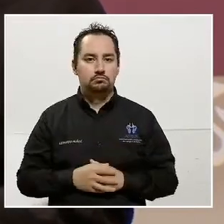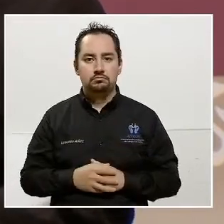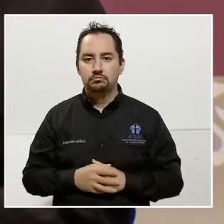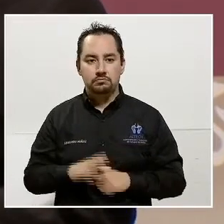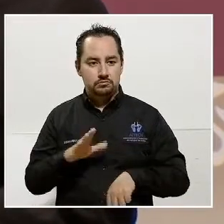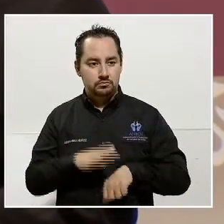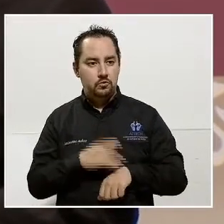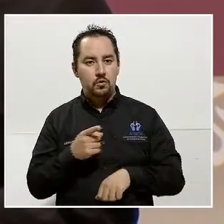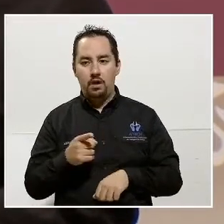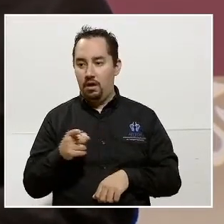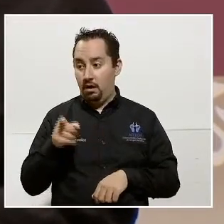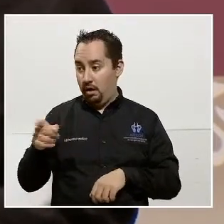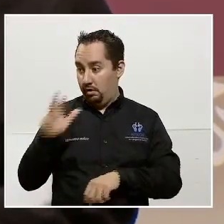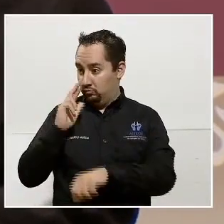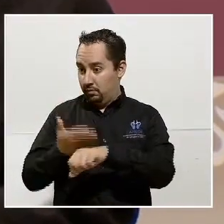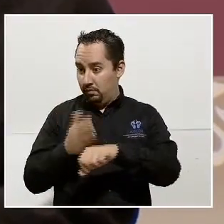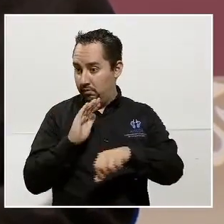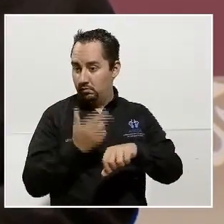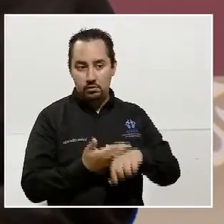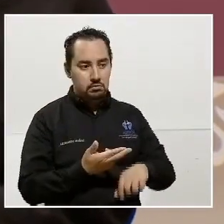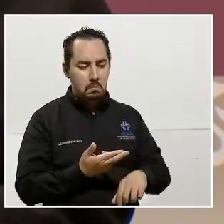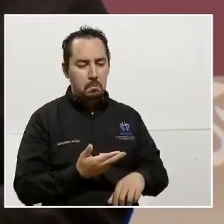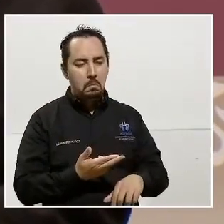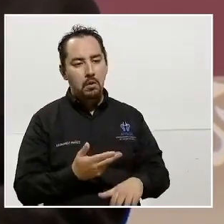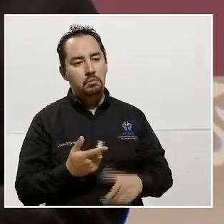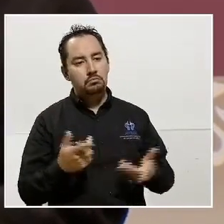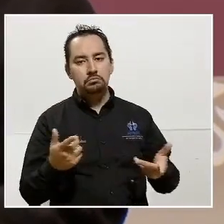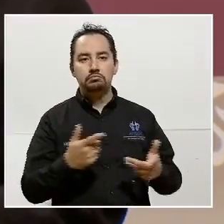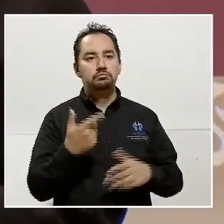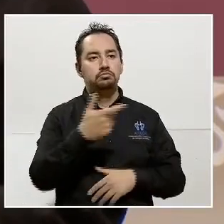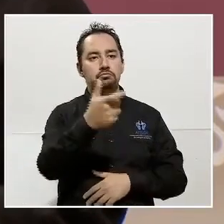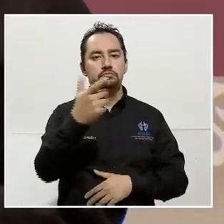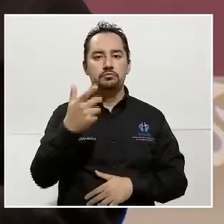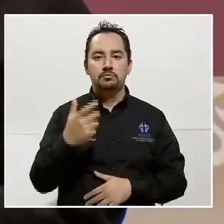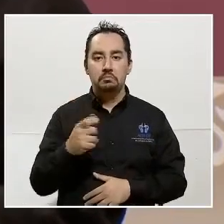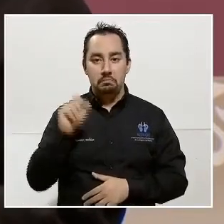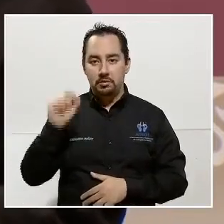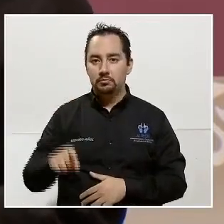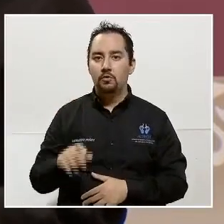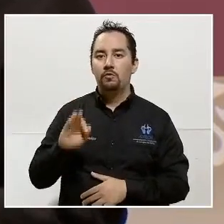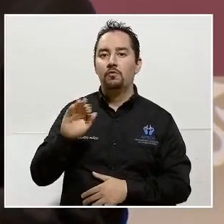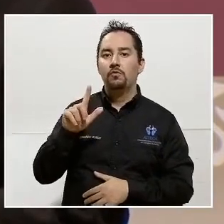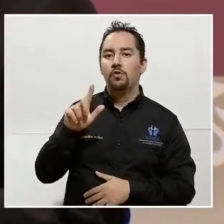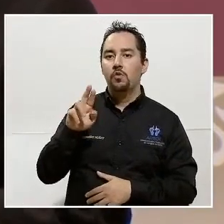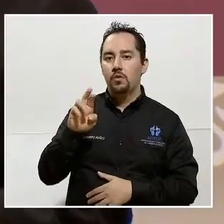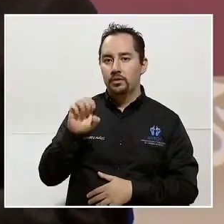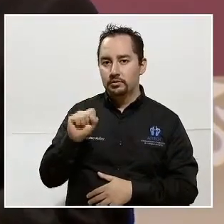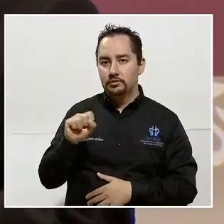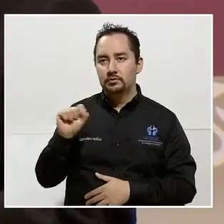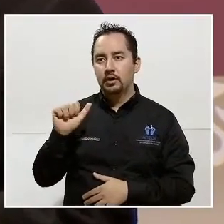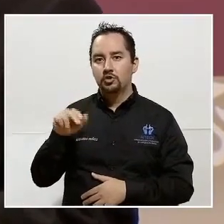las ejecuciones extrajudiciales. Fue el mismo Flores Sánchez quien en